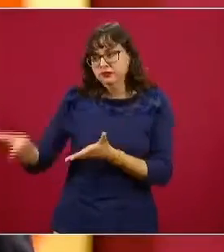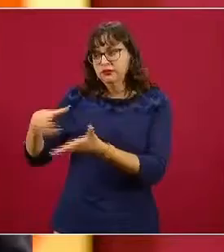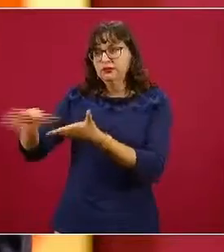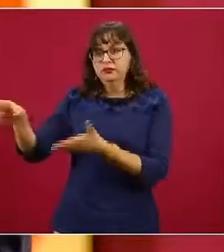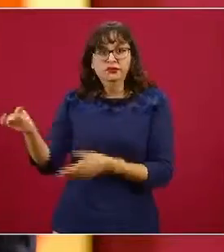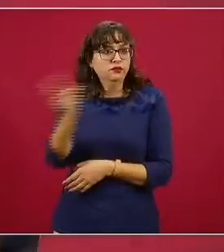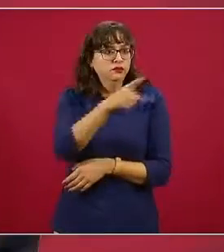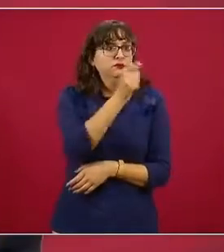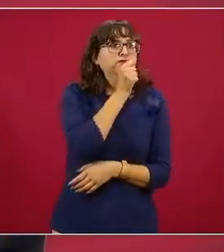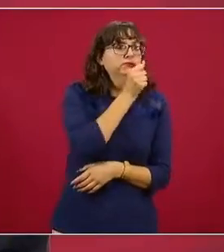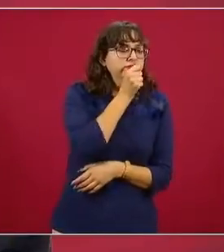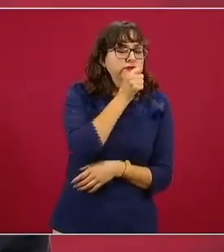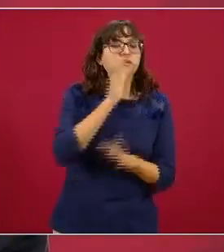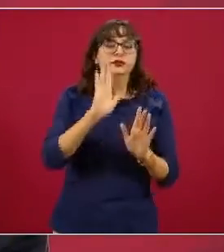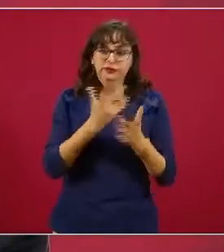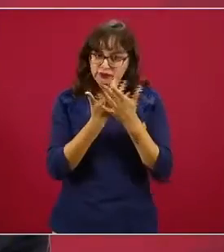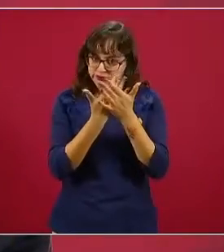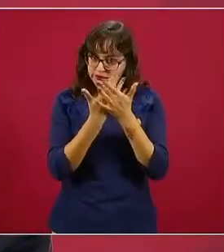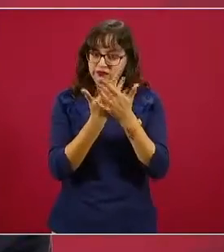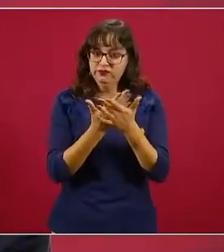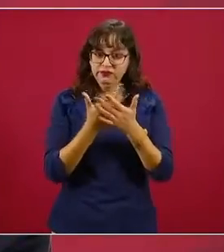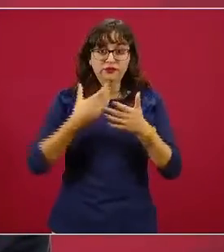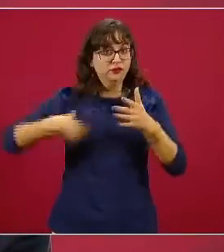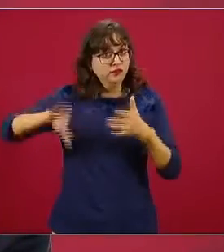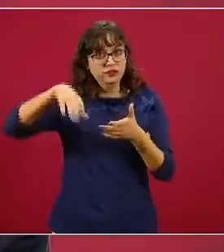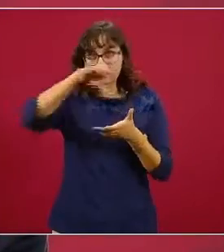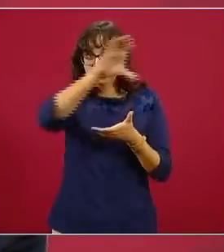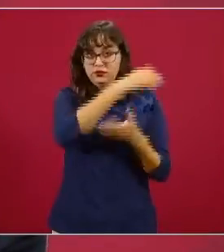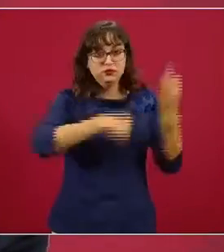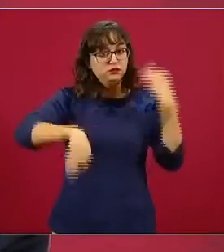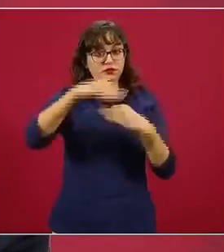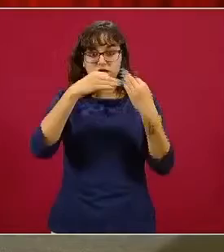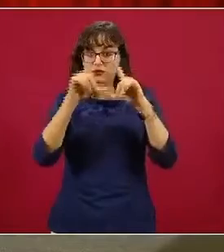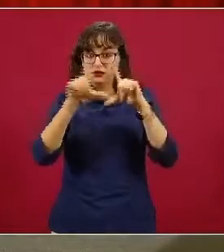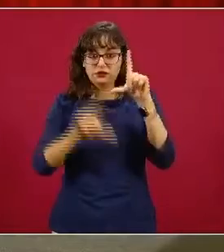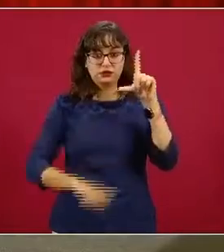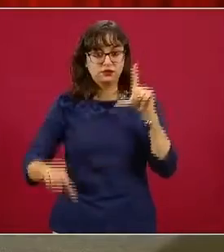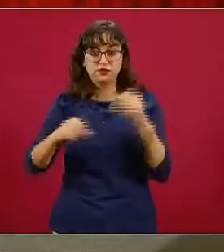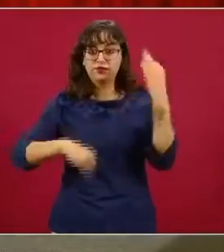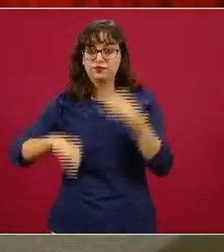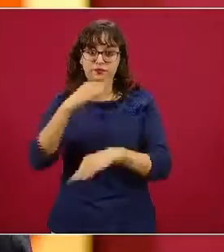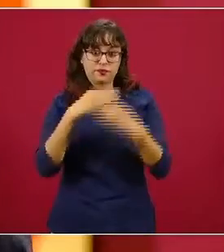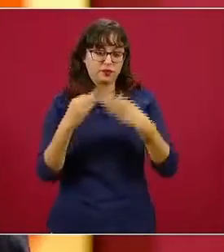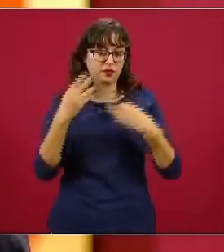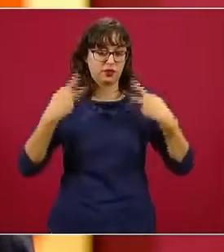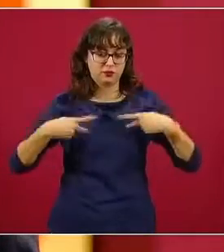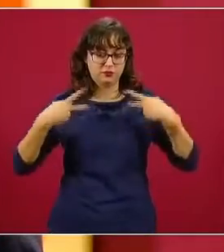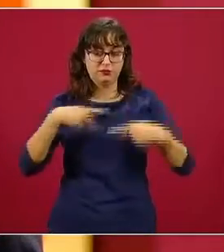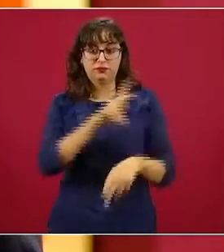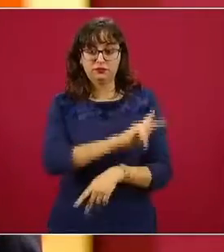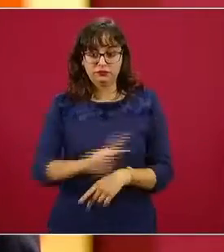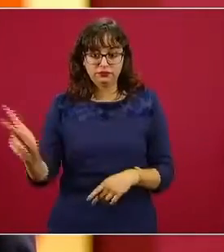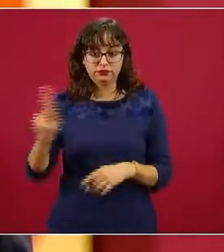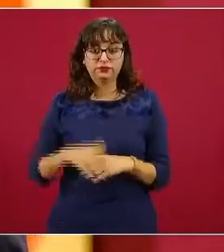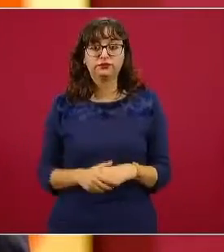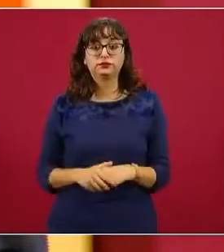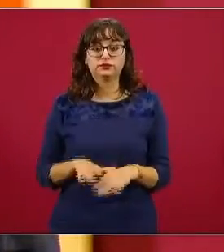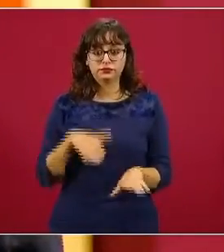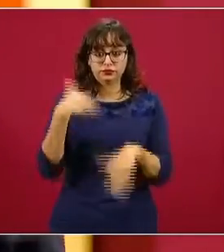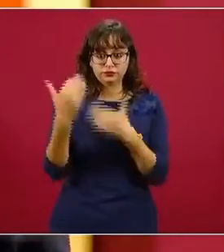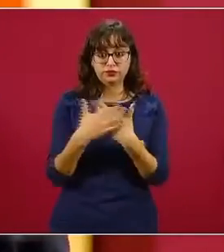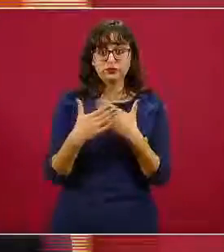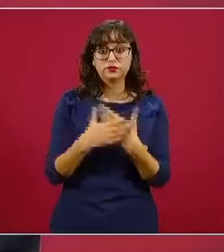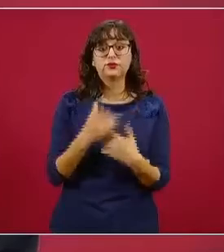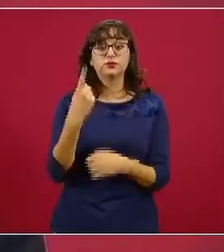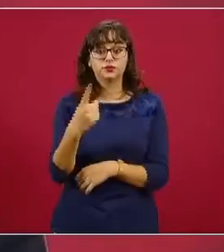la vacuna, pero les llegará a todas las personas y a todo el país. El próximo 1 de